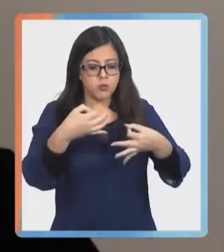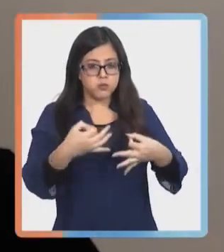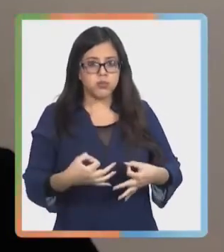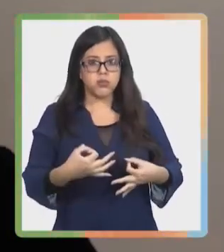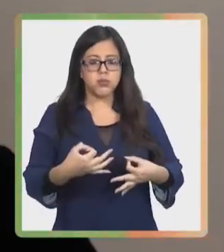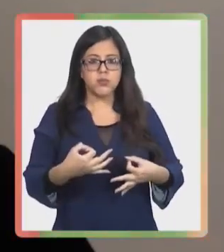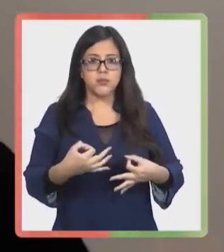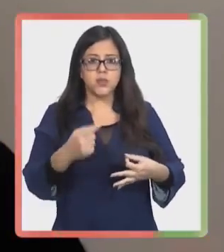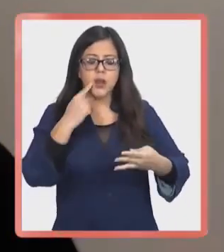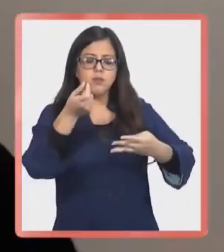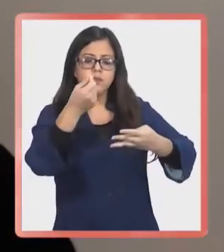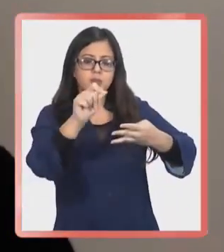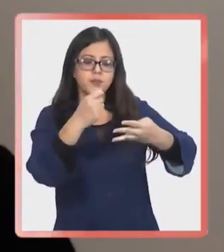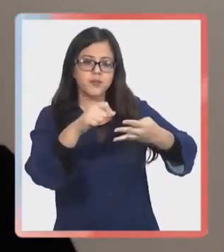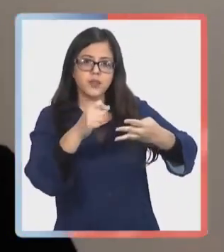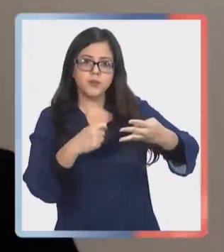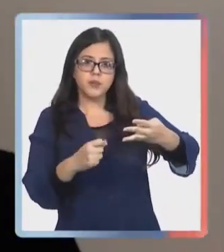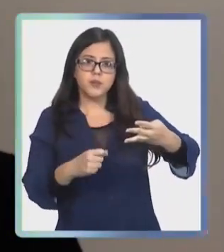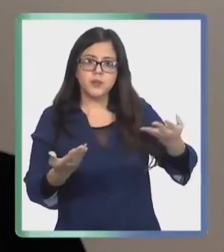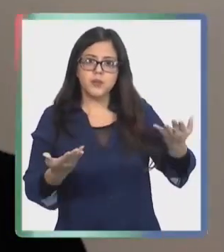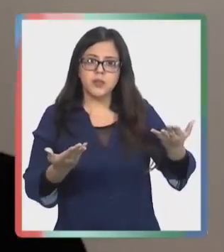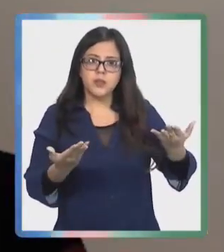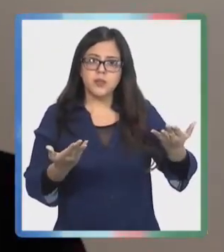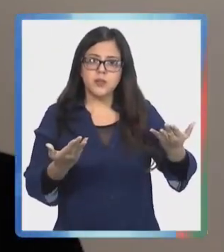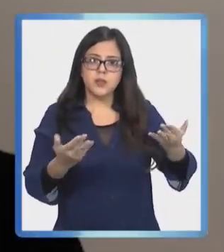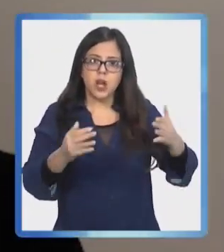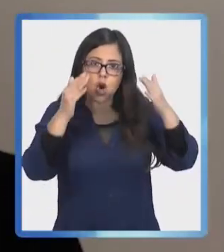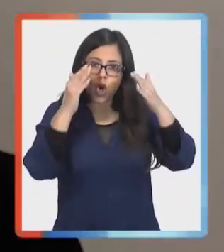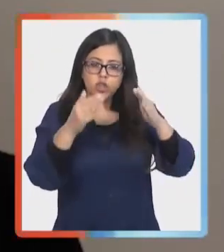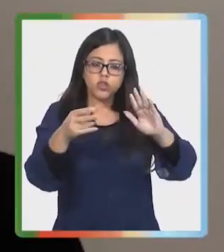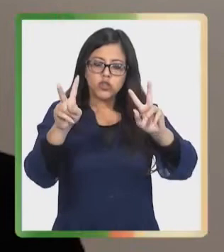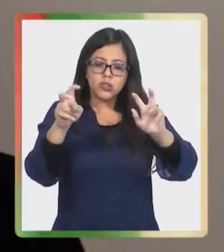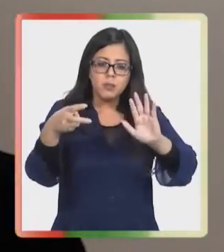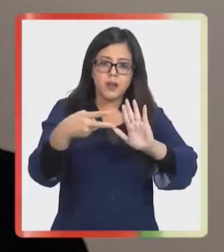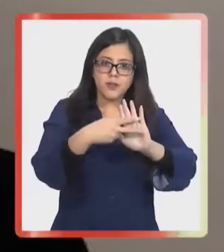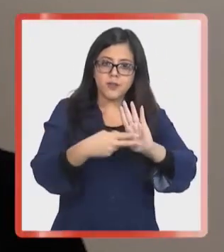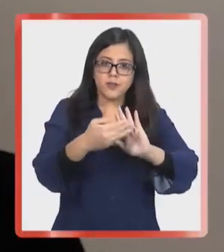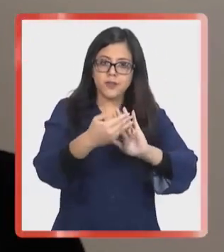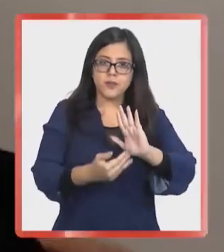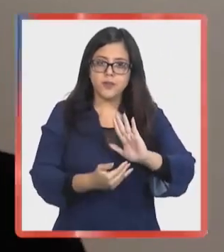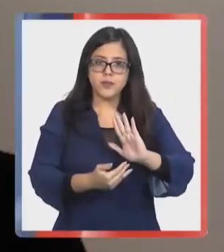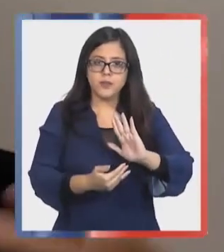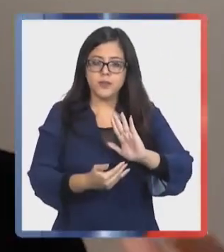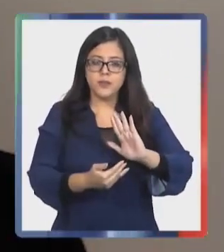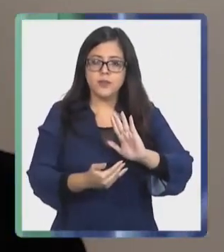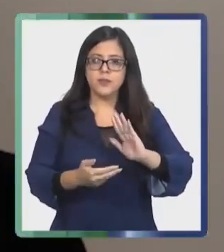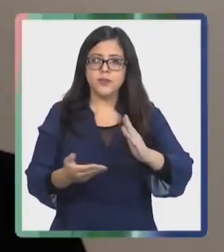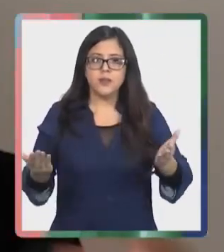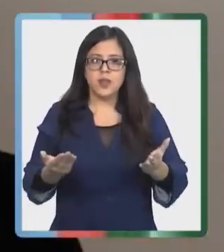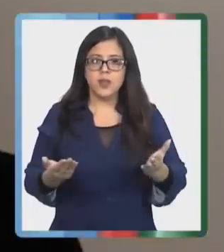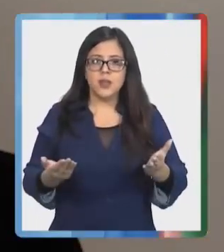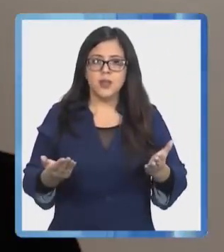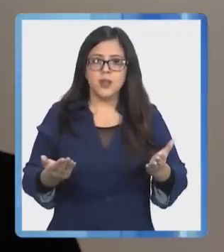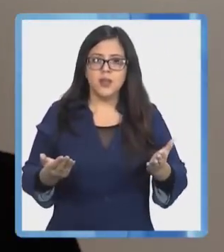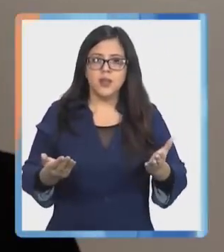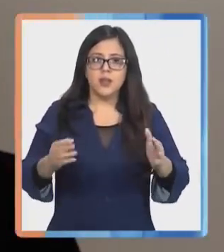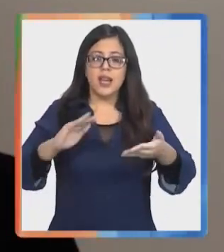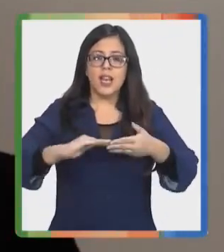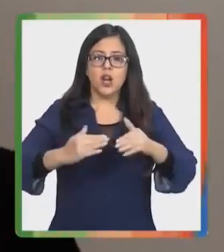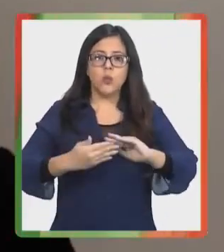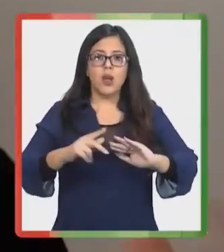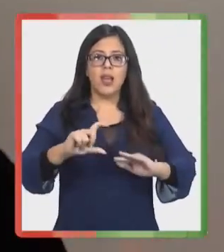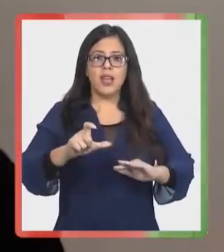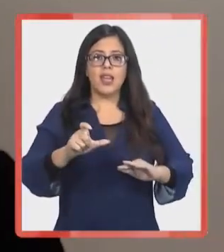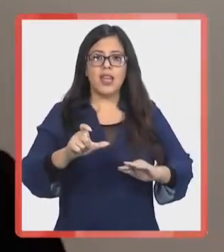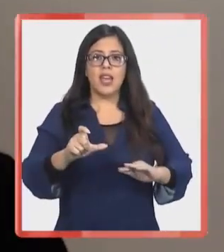situada la medición de las orientaciones normativas respecto de lo que se llama la